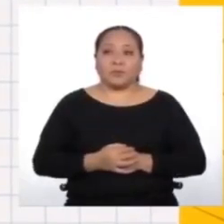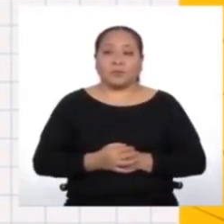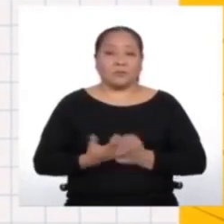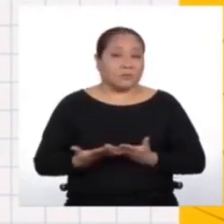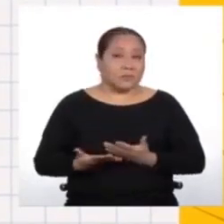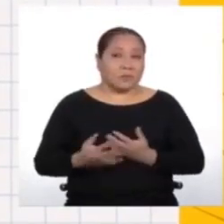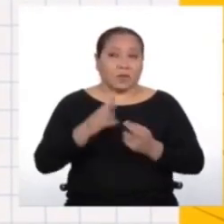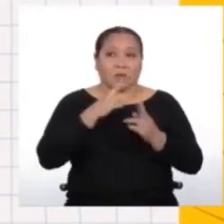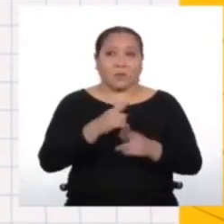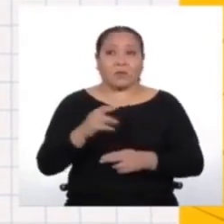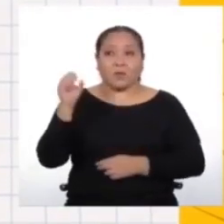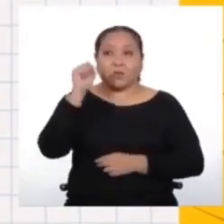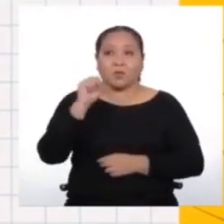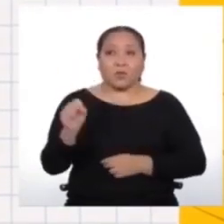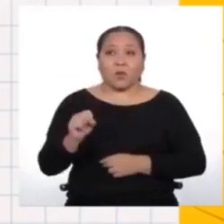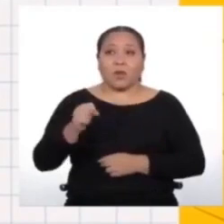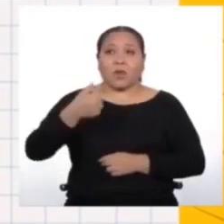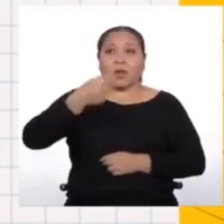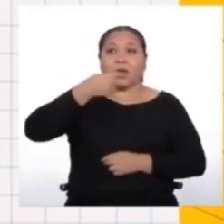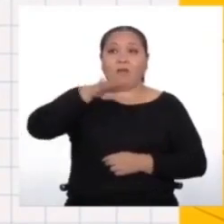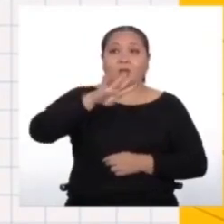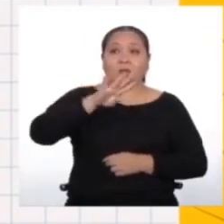que es